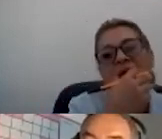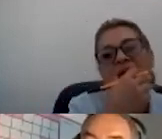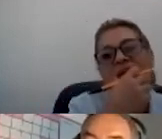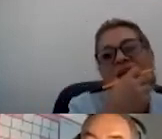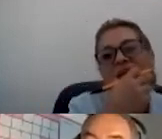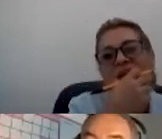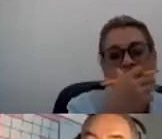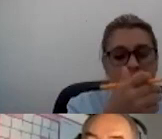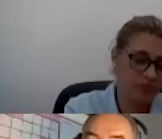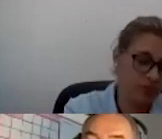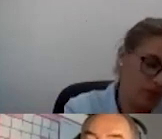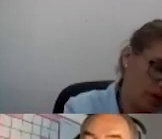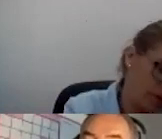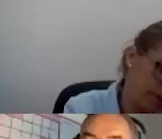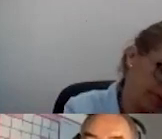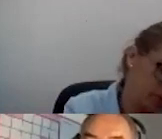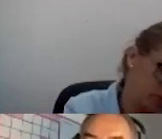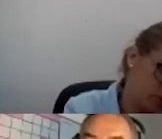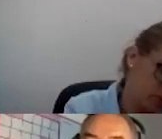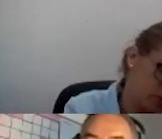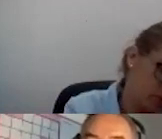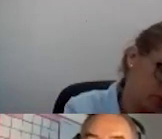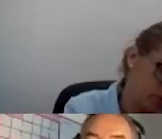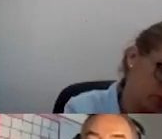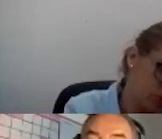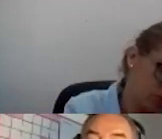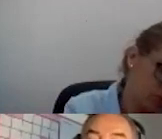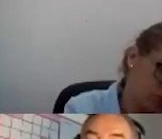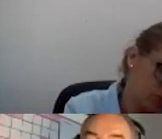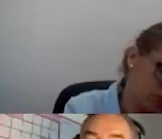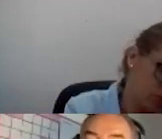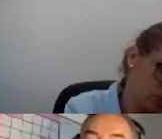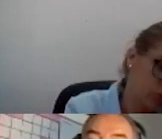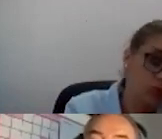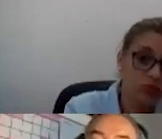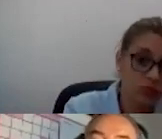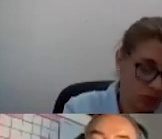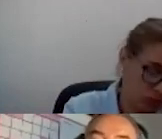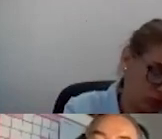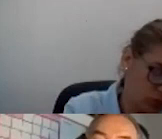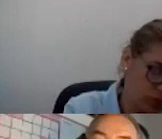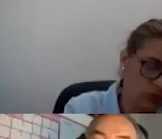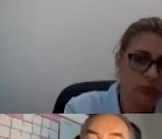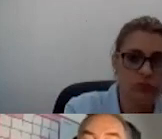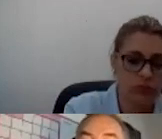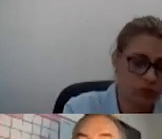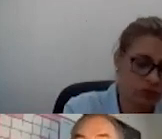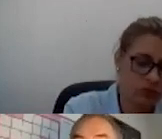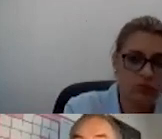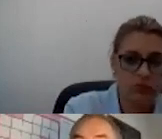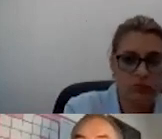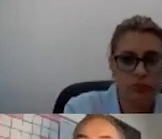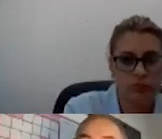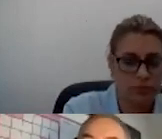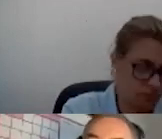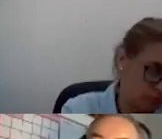Y la línea roja es donde está actualmente. ¿Por qué? Básicamente porque en toda